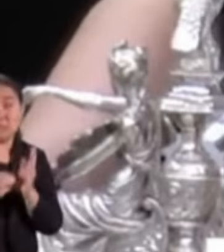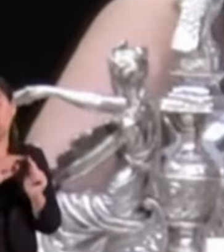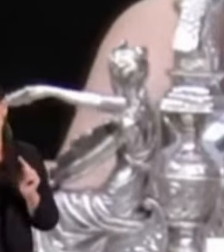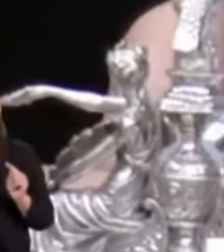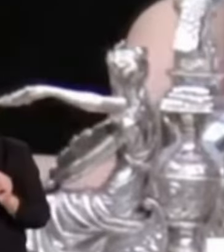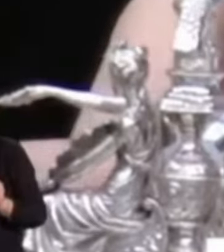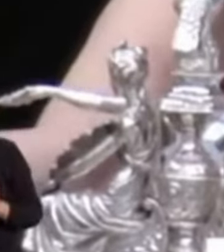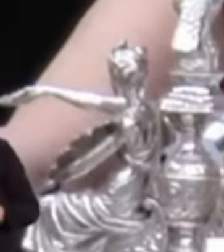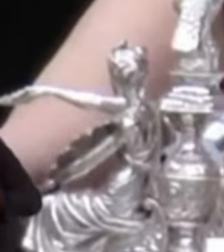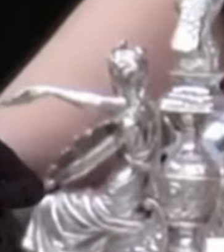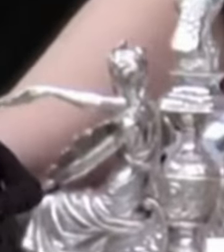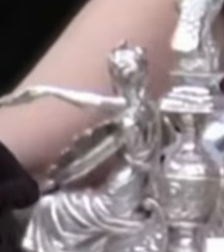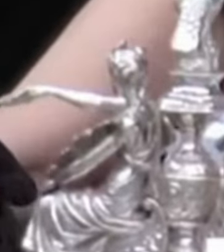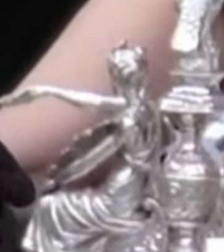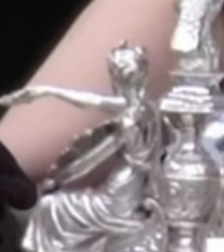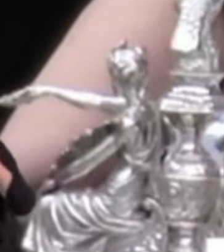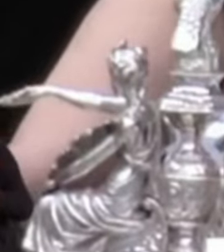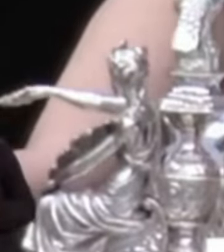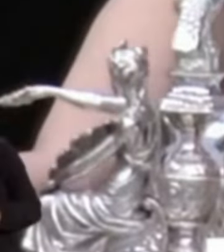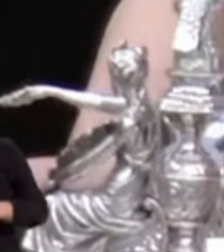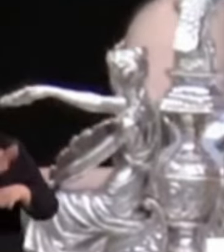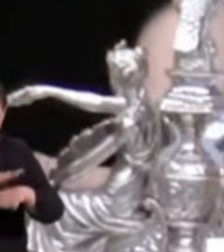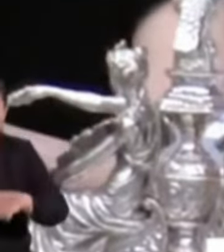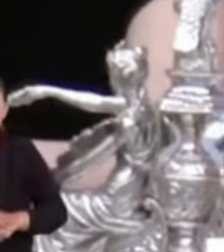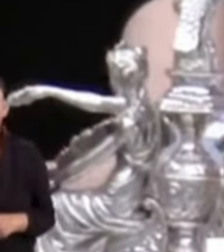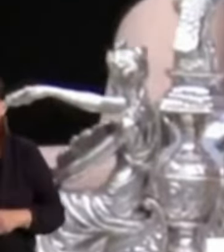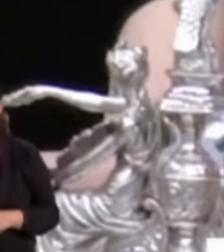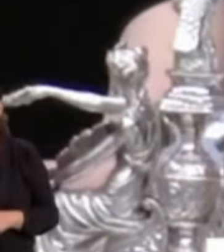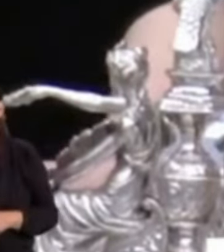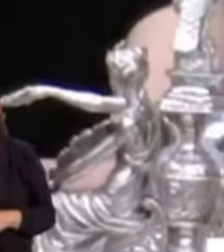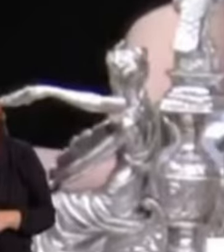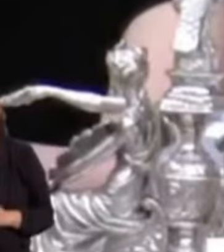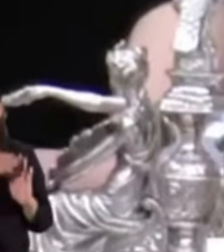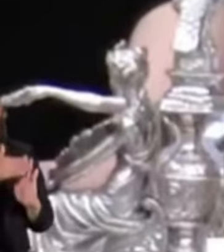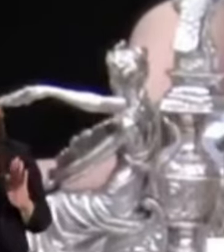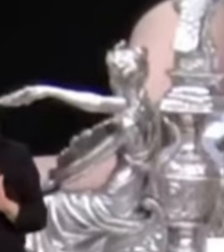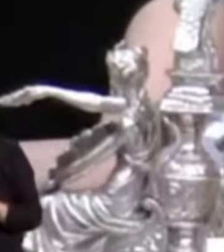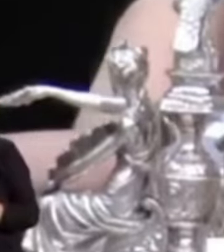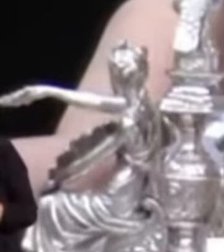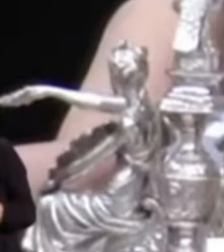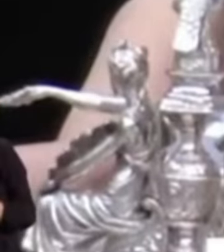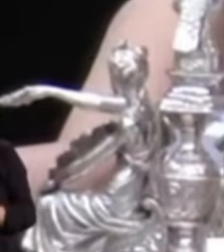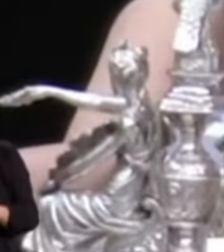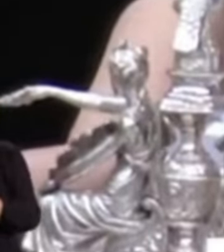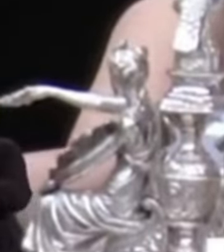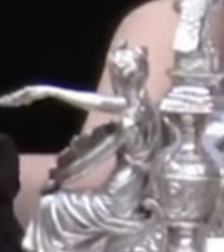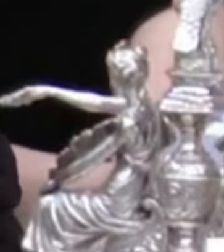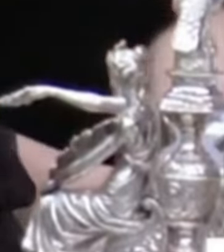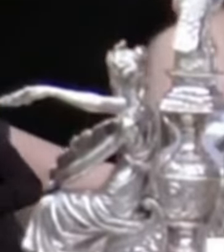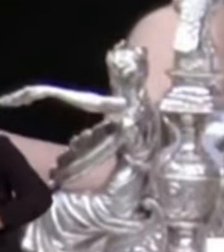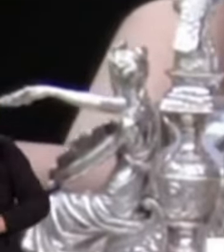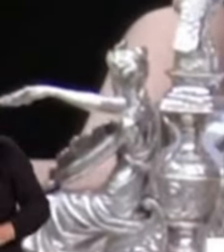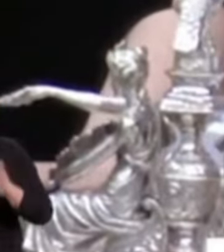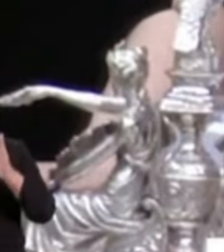las autoridades competentes dicten sentencias. En caso de no cumplir con el plazo señalado, debe dar aviso al Tribunal de